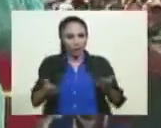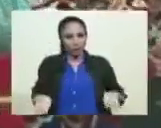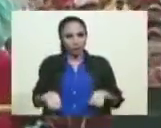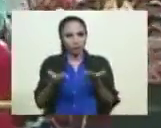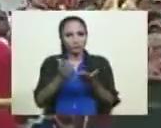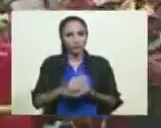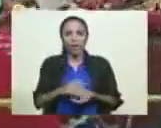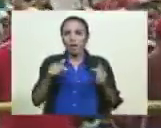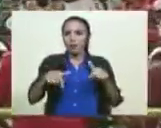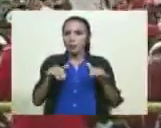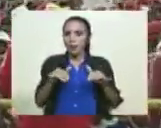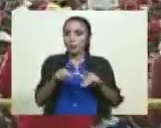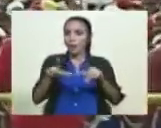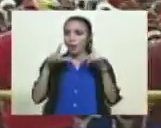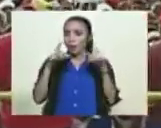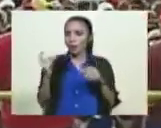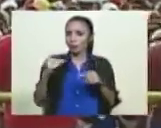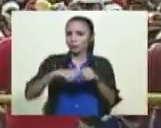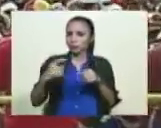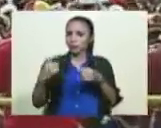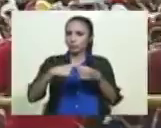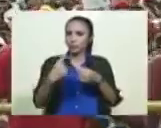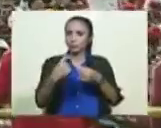Aquí en La Guaira hemos incorporado